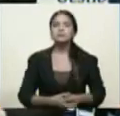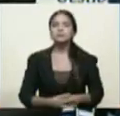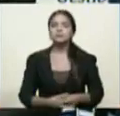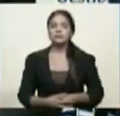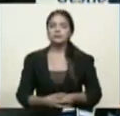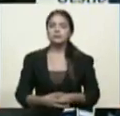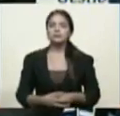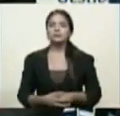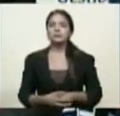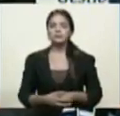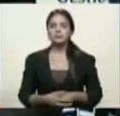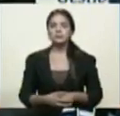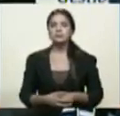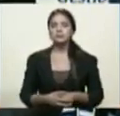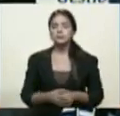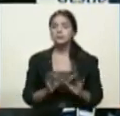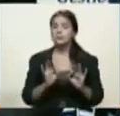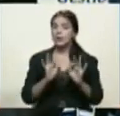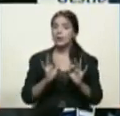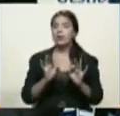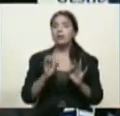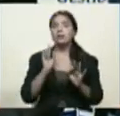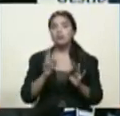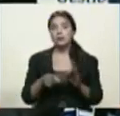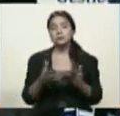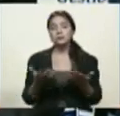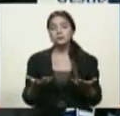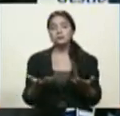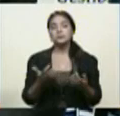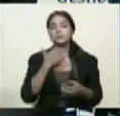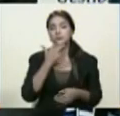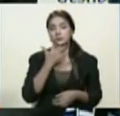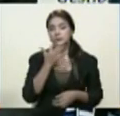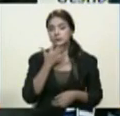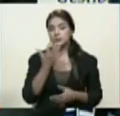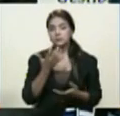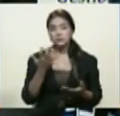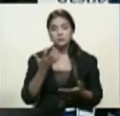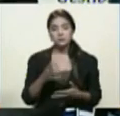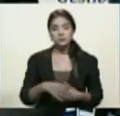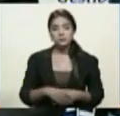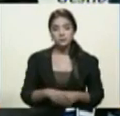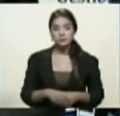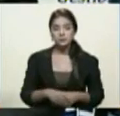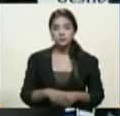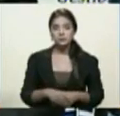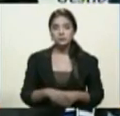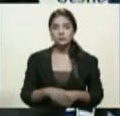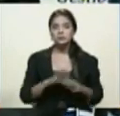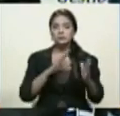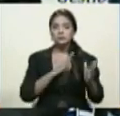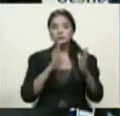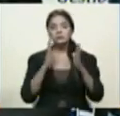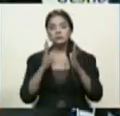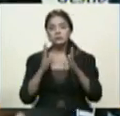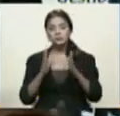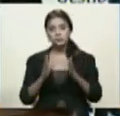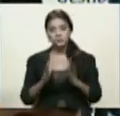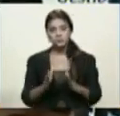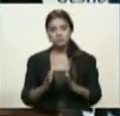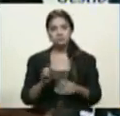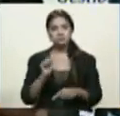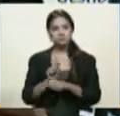obviamente en los casos que haya lugar a una base acusatoria